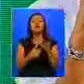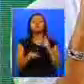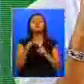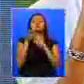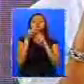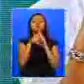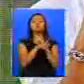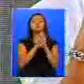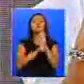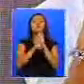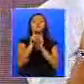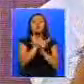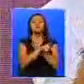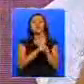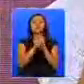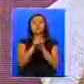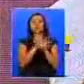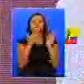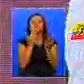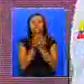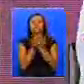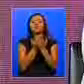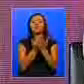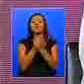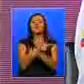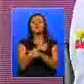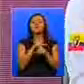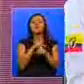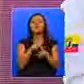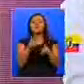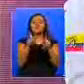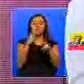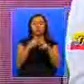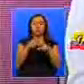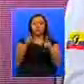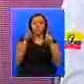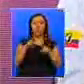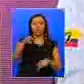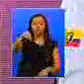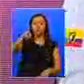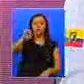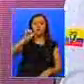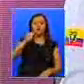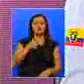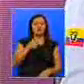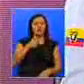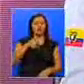de desarrollo, una zona económica de desarrollo en el puerto de Mariel. Tenemos unas cortas imágenes en donde ellos están